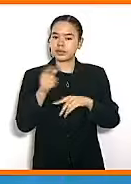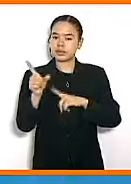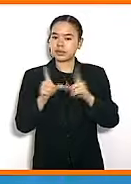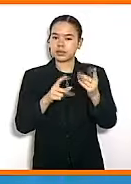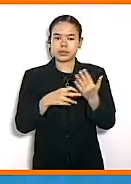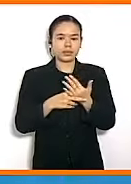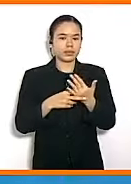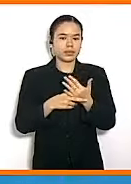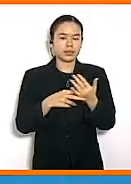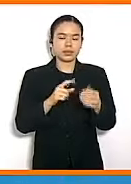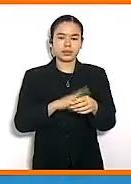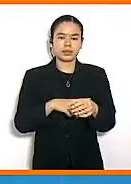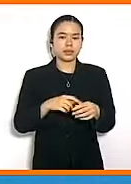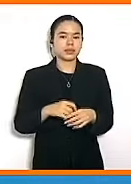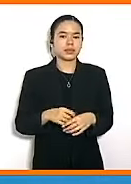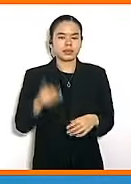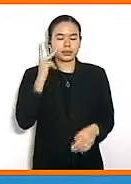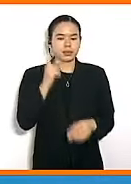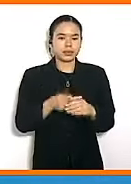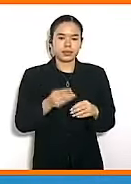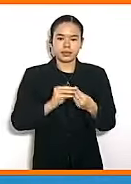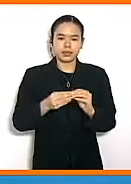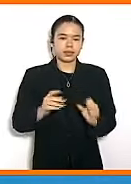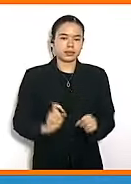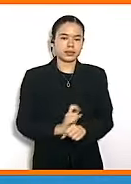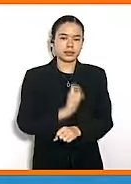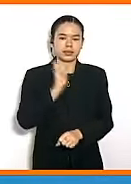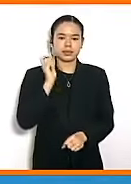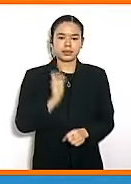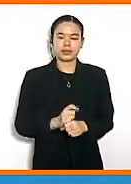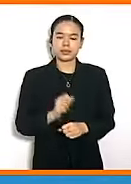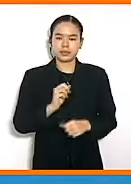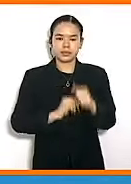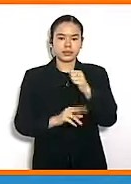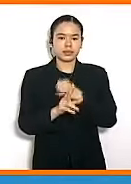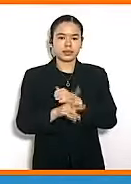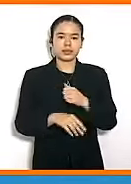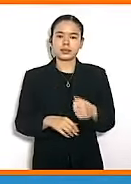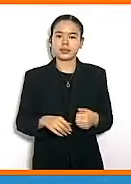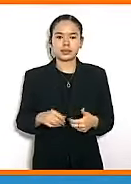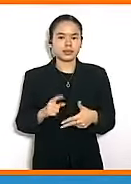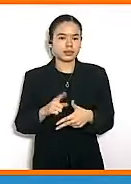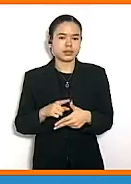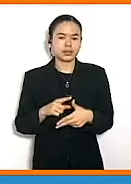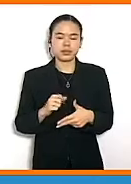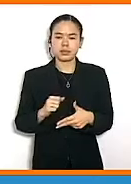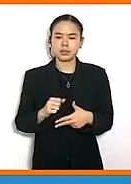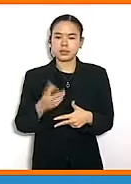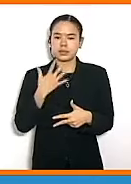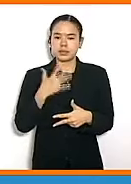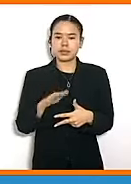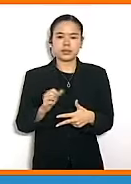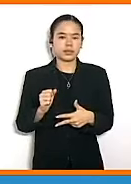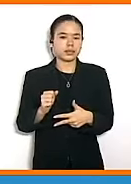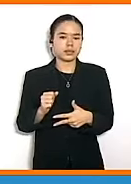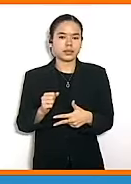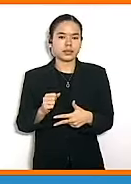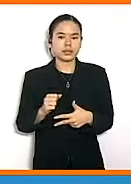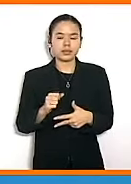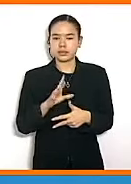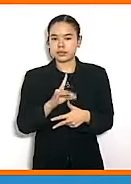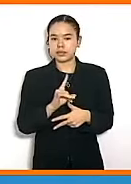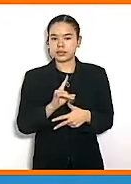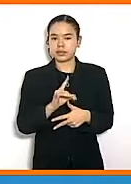boleto ganador en mano, porque se viene tu primer número ganador para Pega 3 y este es... Suerte.